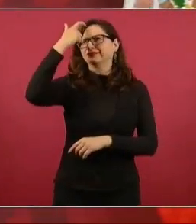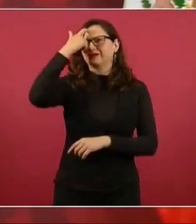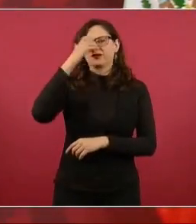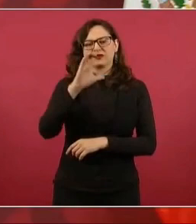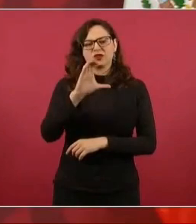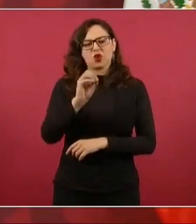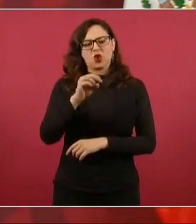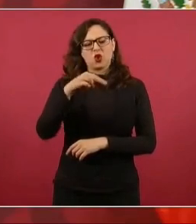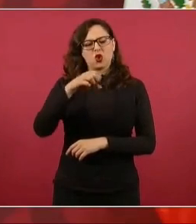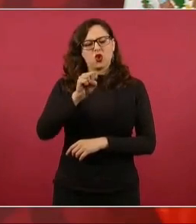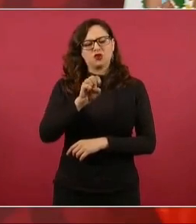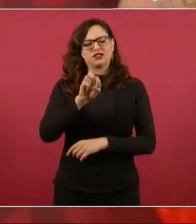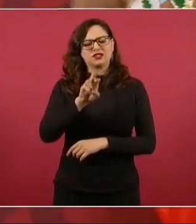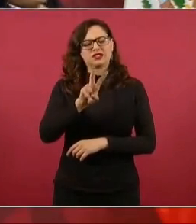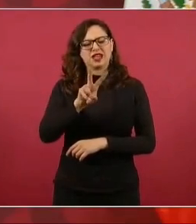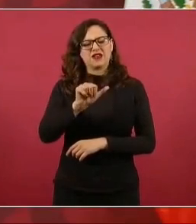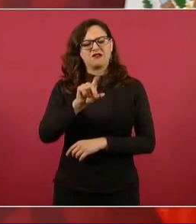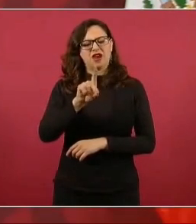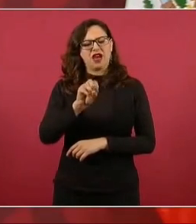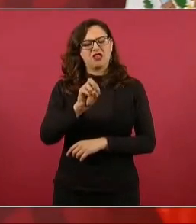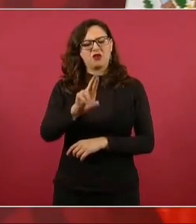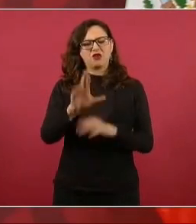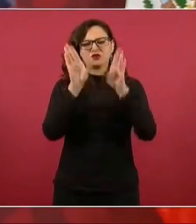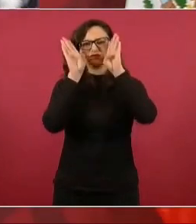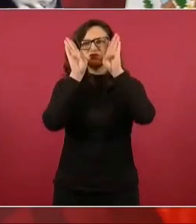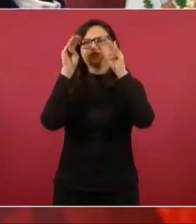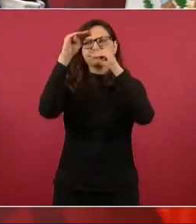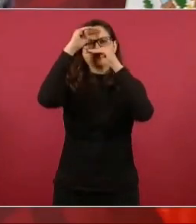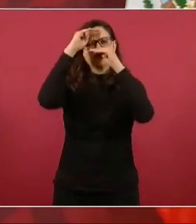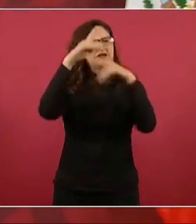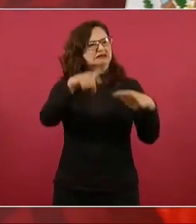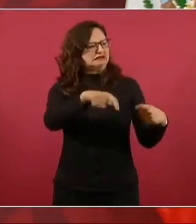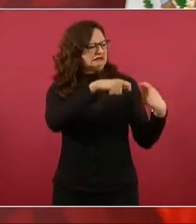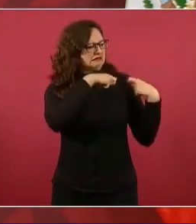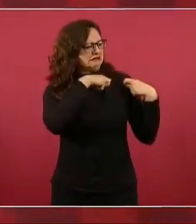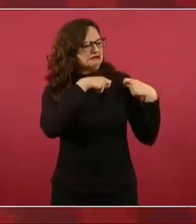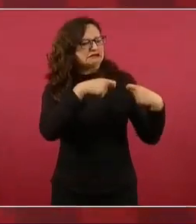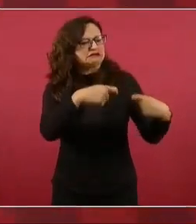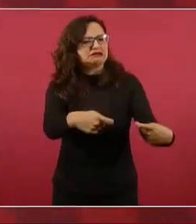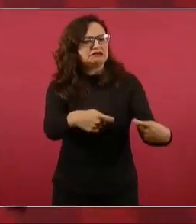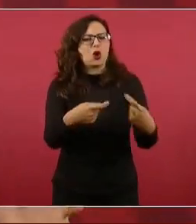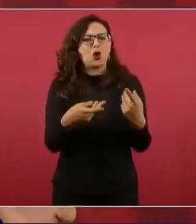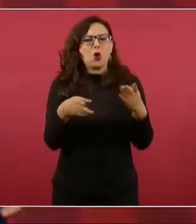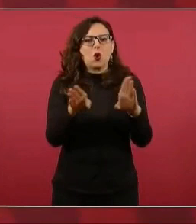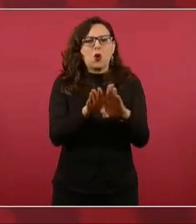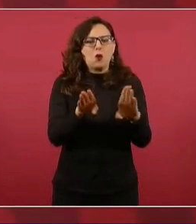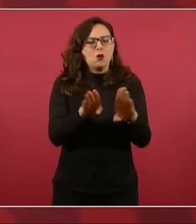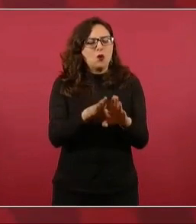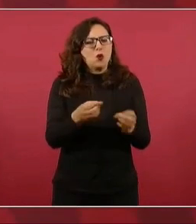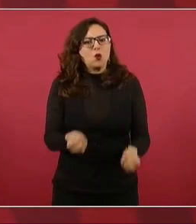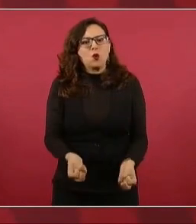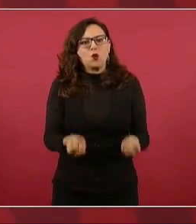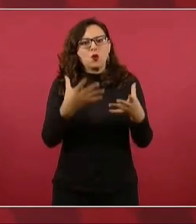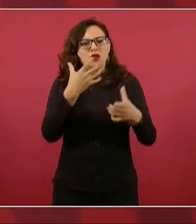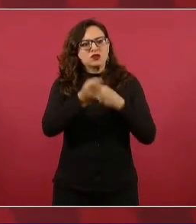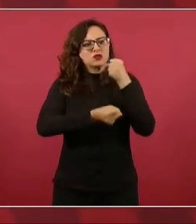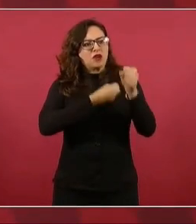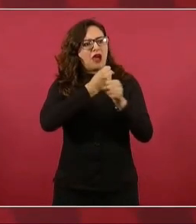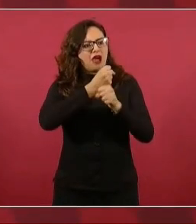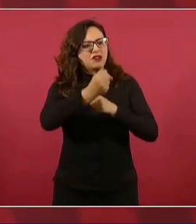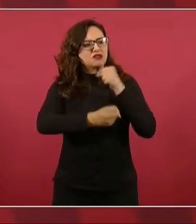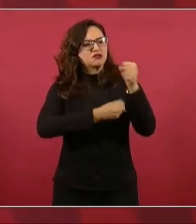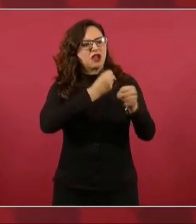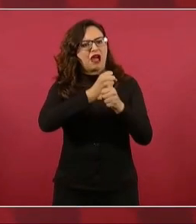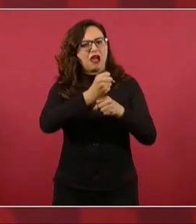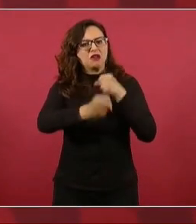pues ha imperado, ha dominado por siglos.